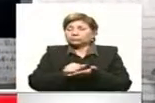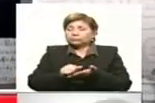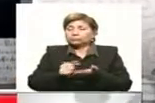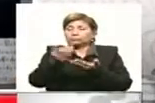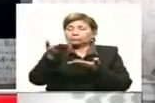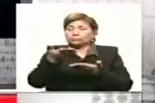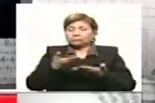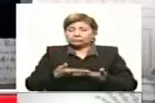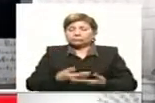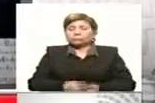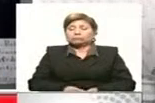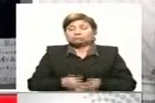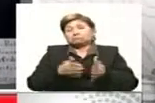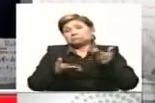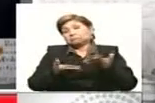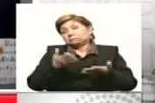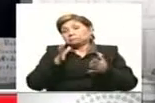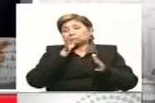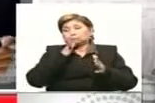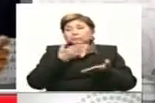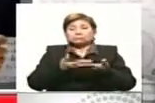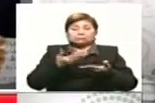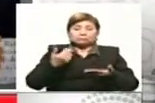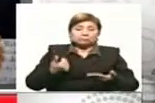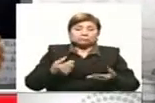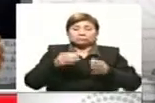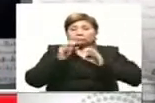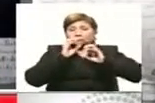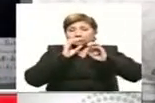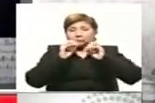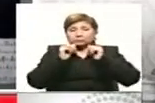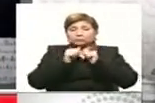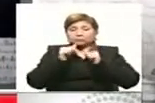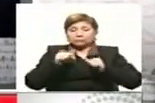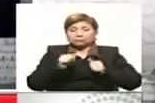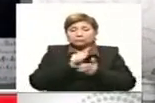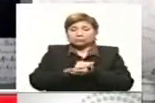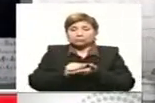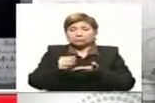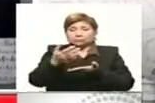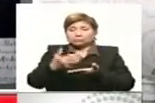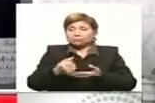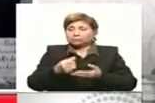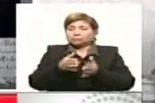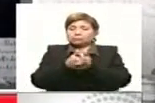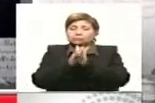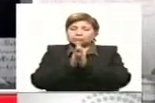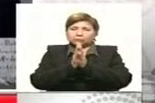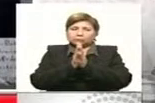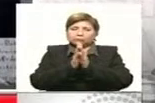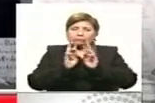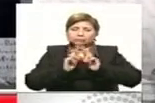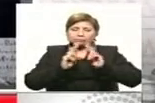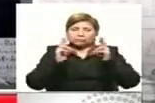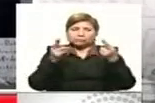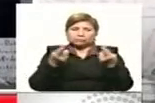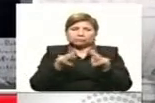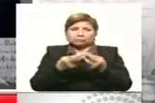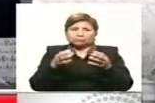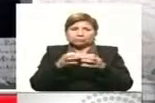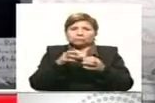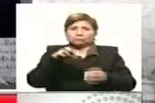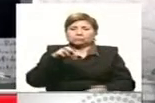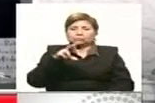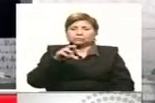recibido, yo no sé si habría habido antes una comunicación, pero este mes hemos recibido la solicitud de una reunión conjunta con el